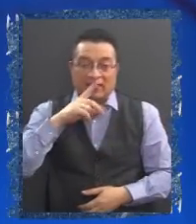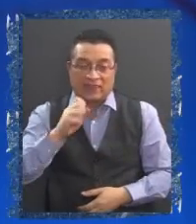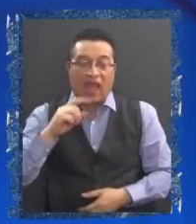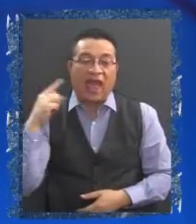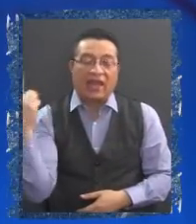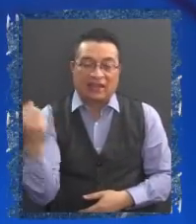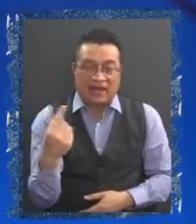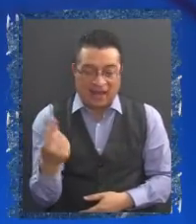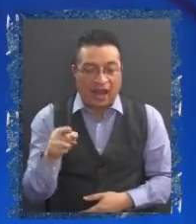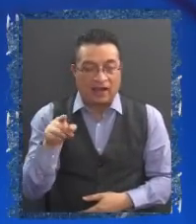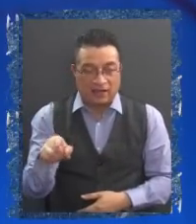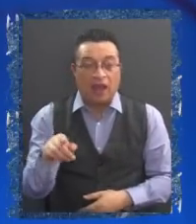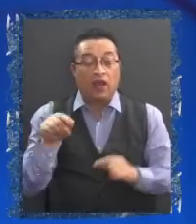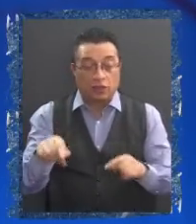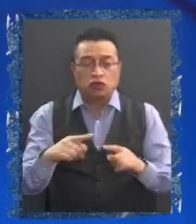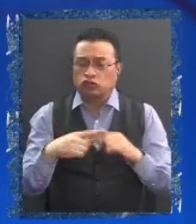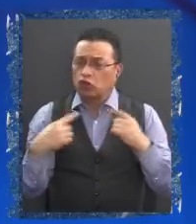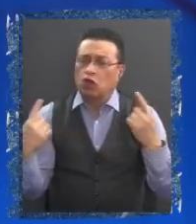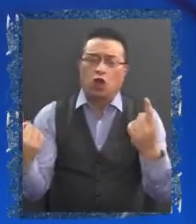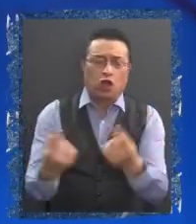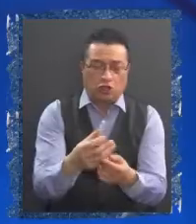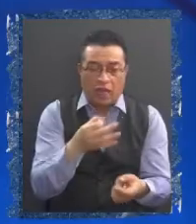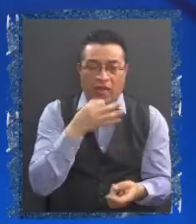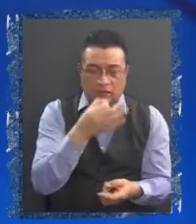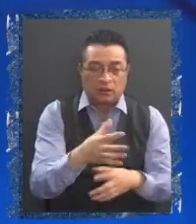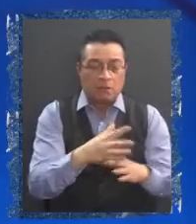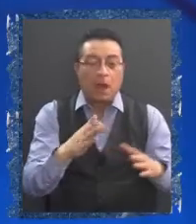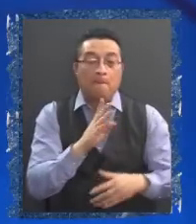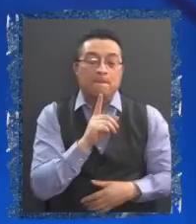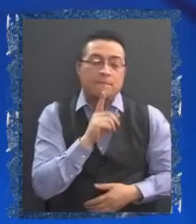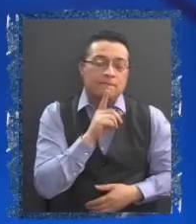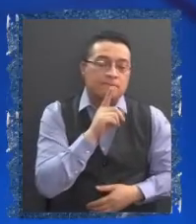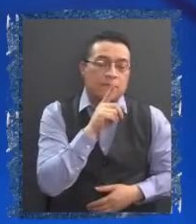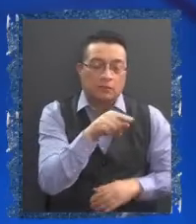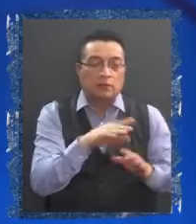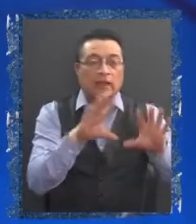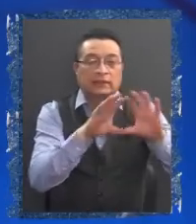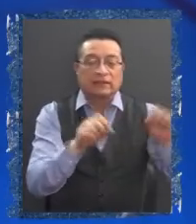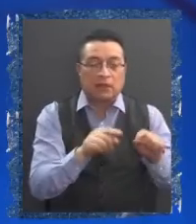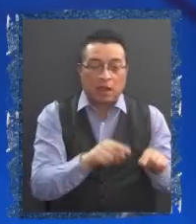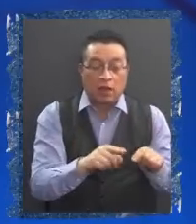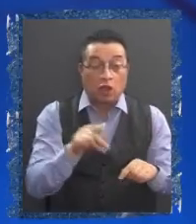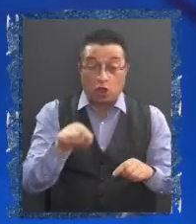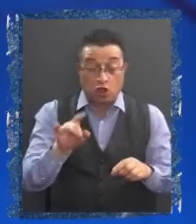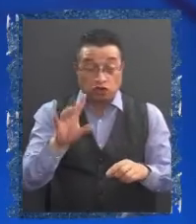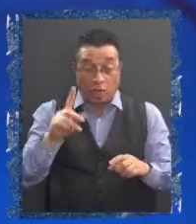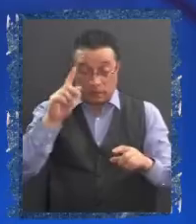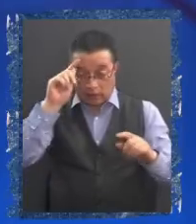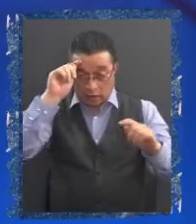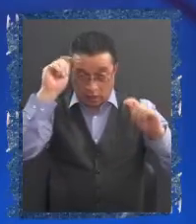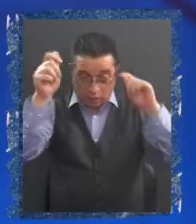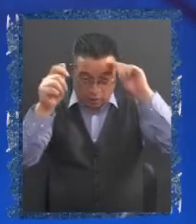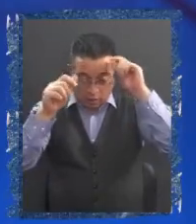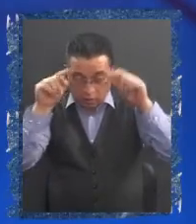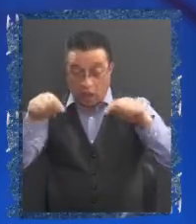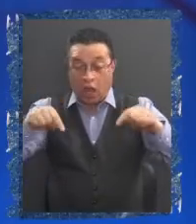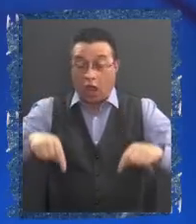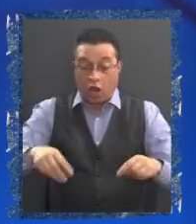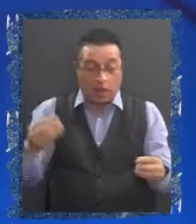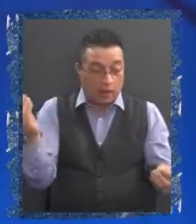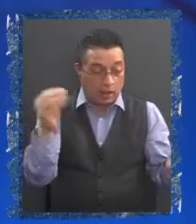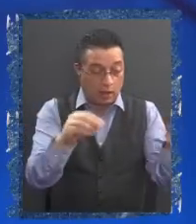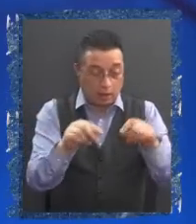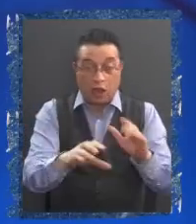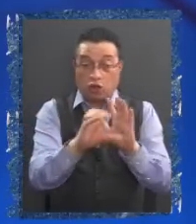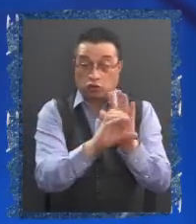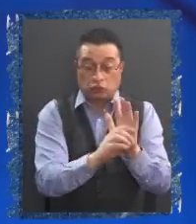que transversalmente se ha dicho que le genera eficiencia al sistema. O sea, no es un invento que nosotros estemos haciendo ahora para esta